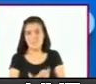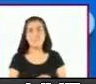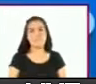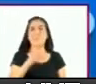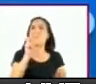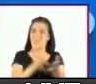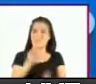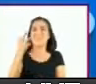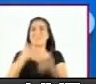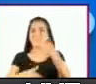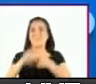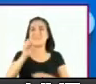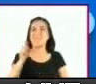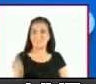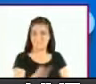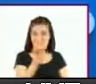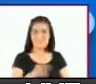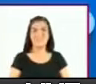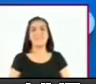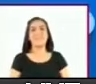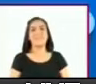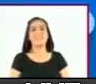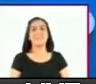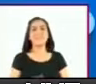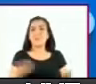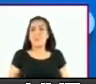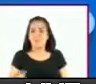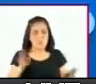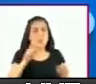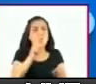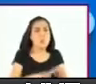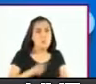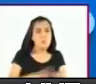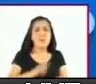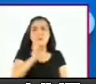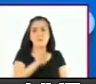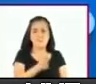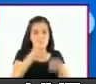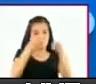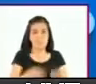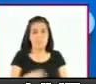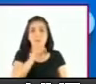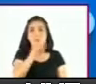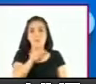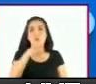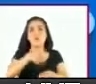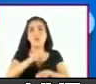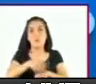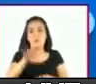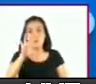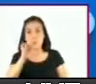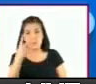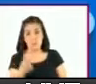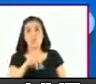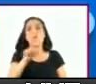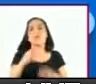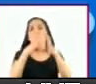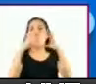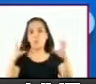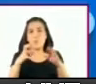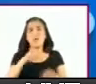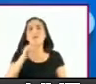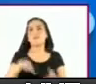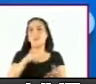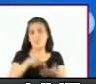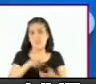hizo al plantear esta situación. ¿De qué color será el globo que ocupa el lugar 42? ¿Y el globo del lugar